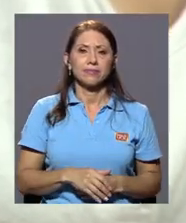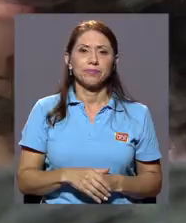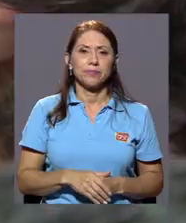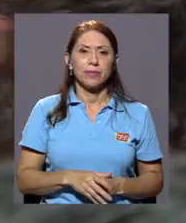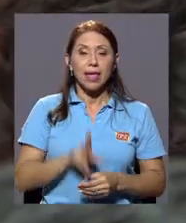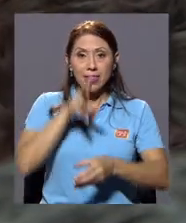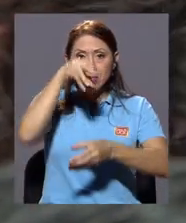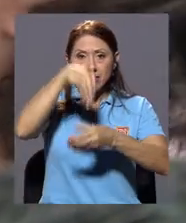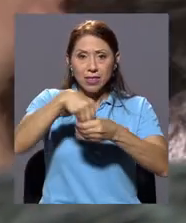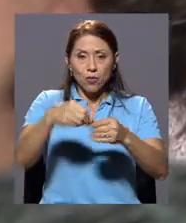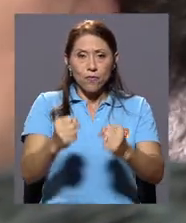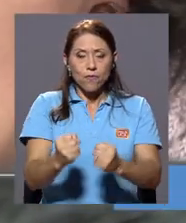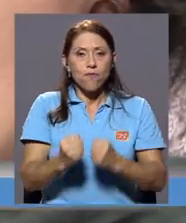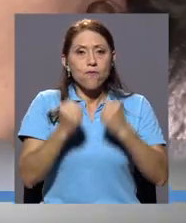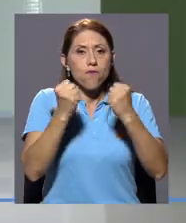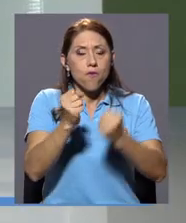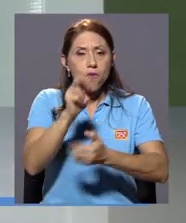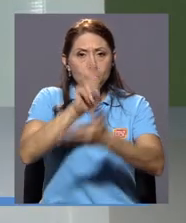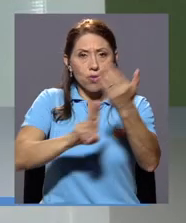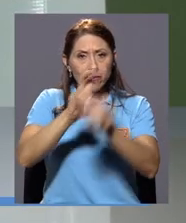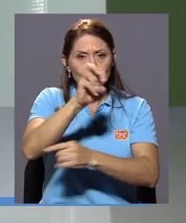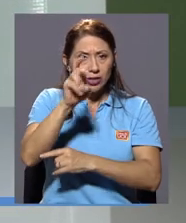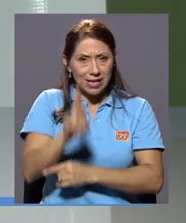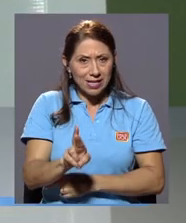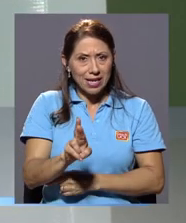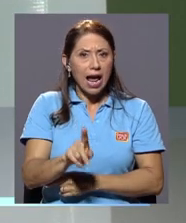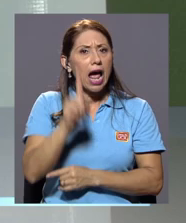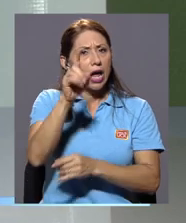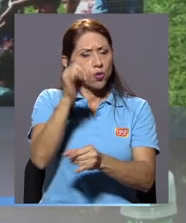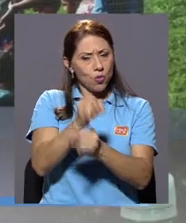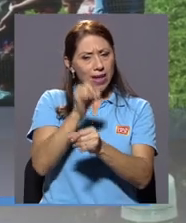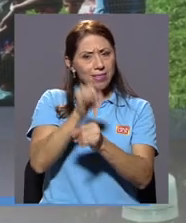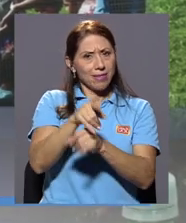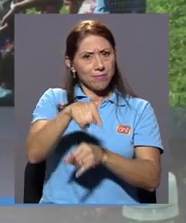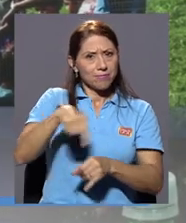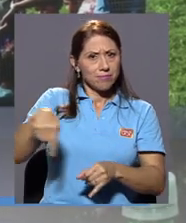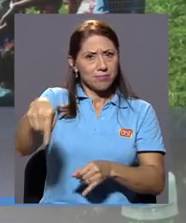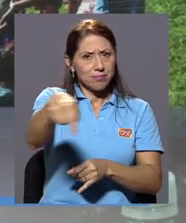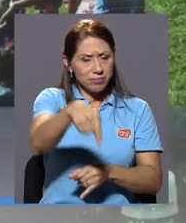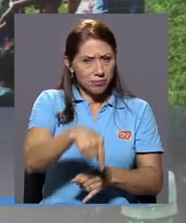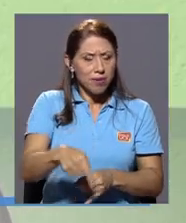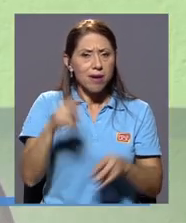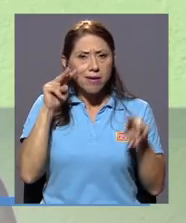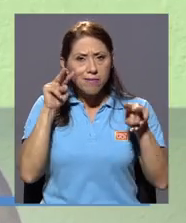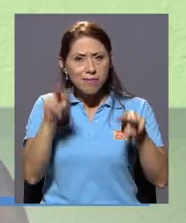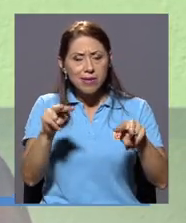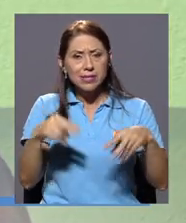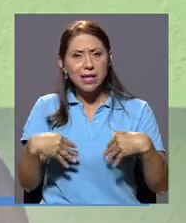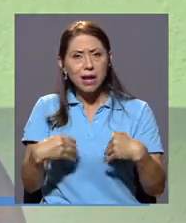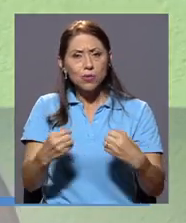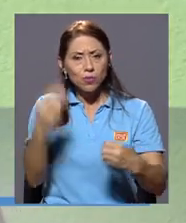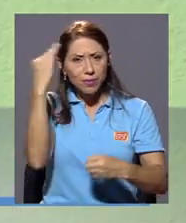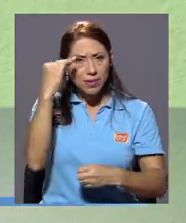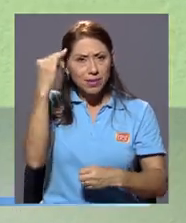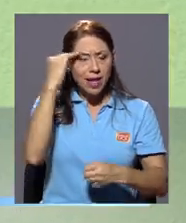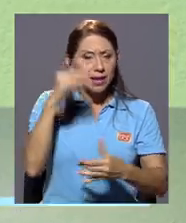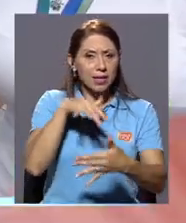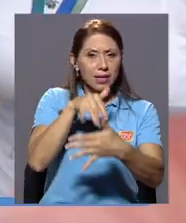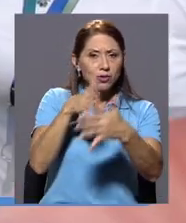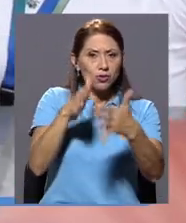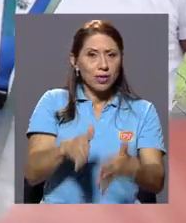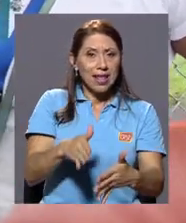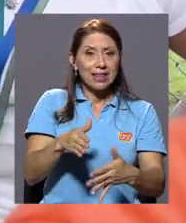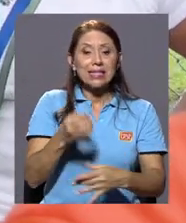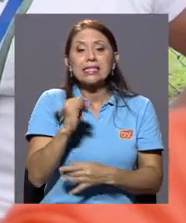Dentro de las fortalezas de la Universidad de Costa Rica, existe un ente institucional que vela por la salud mental de las y los estudiantes